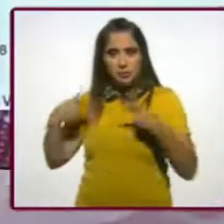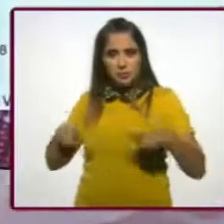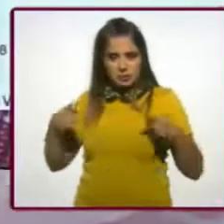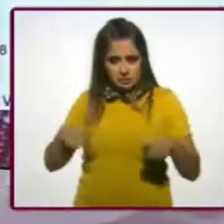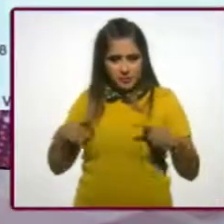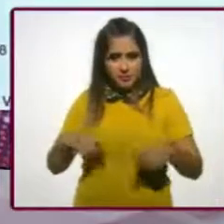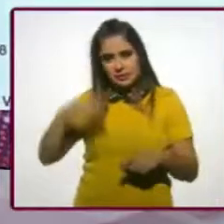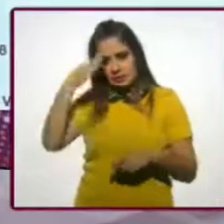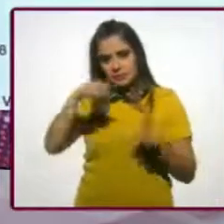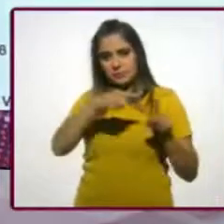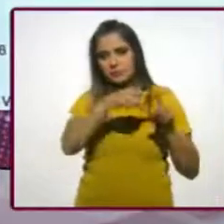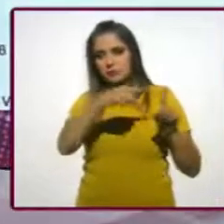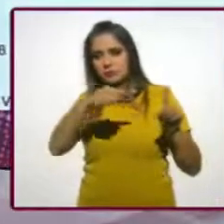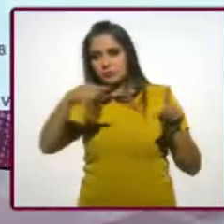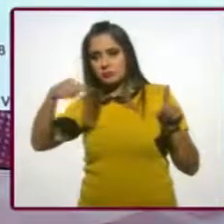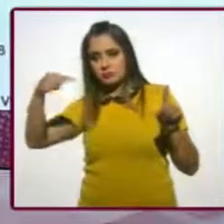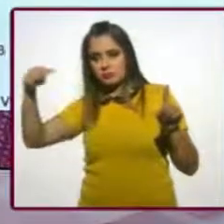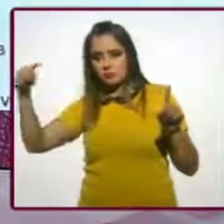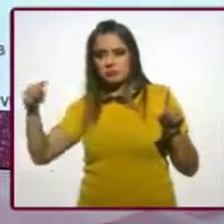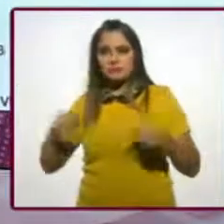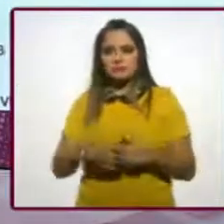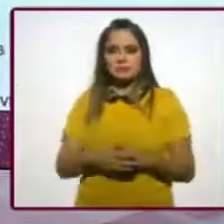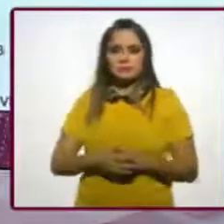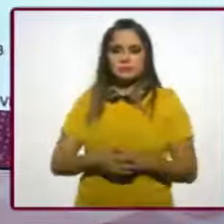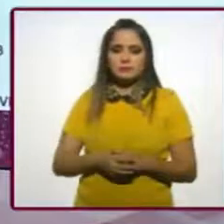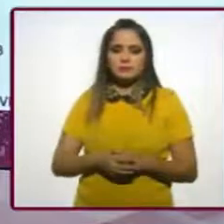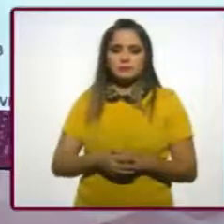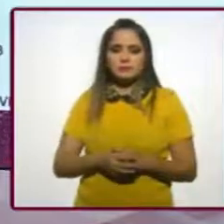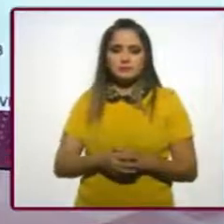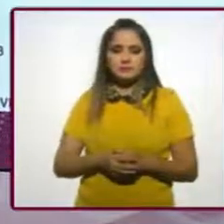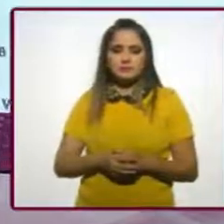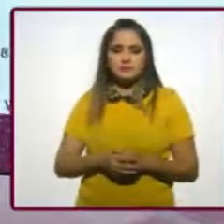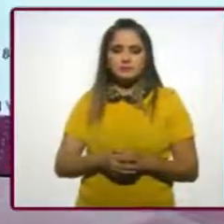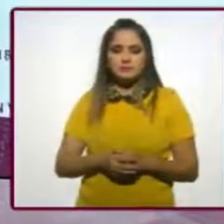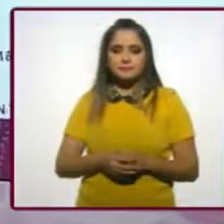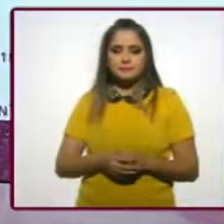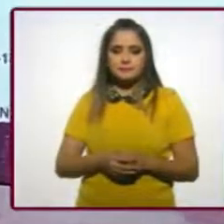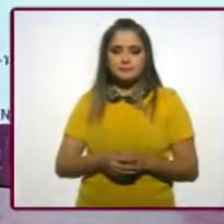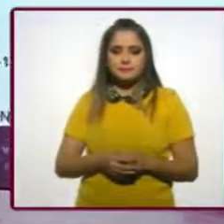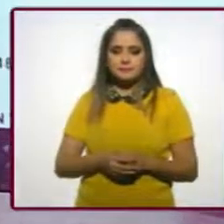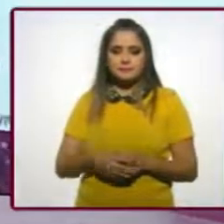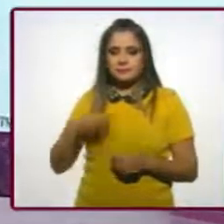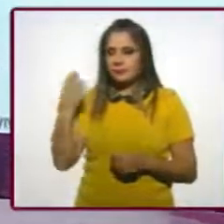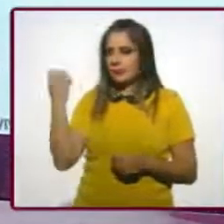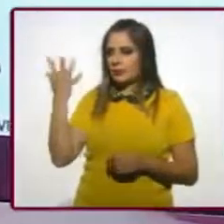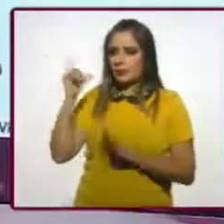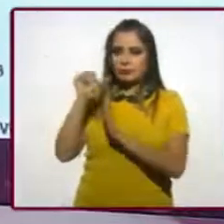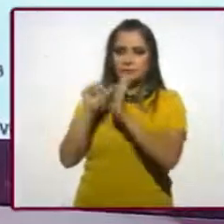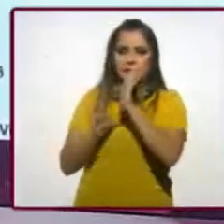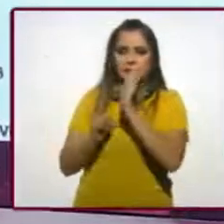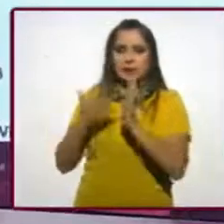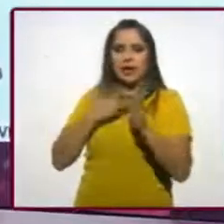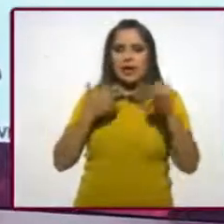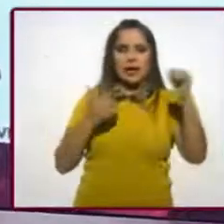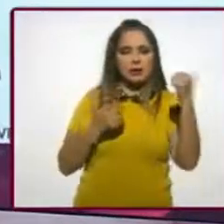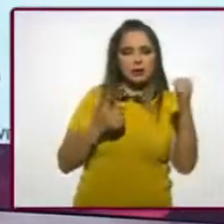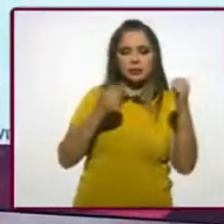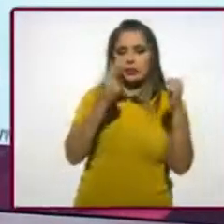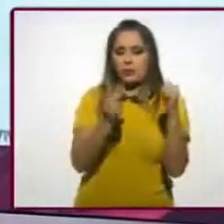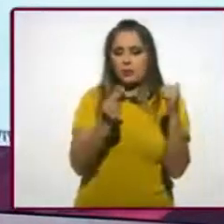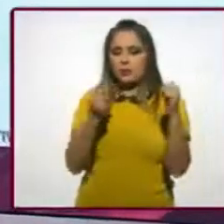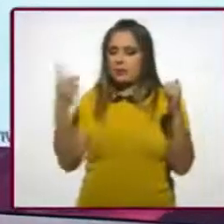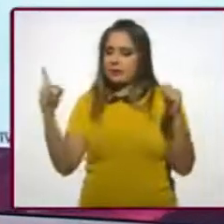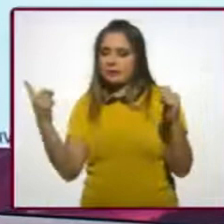consistente. En los últimos, digamos, en los últimos meses tenemos registro de agosto, de noviembre,